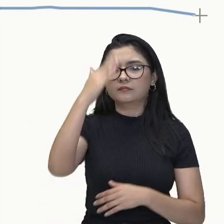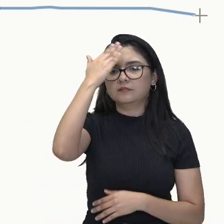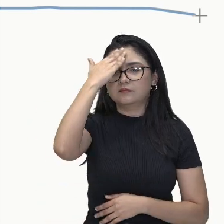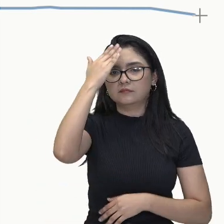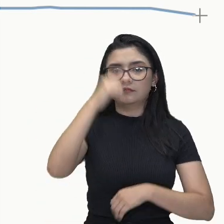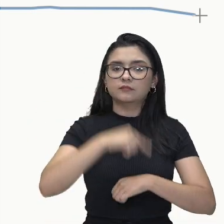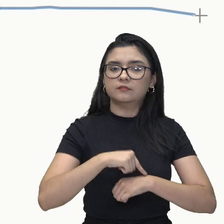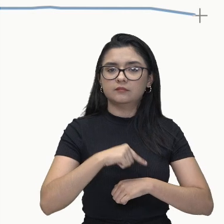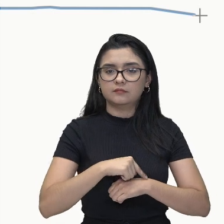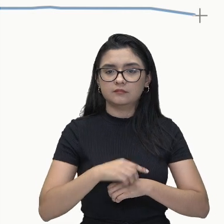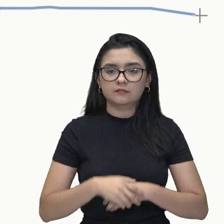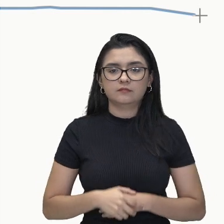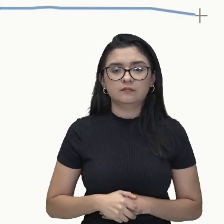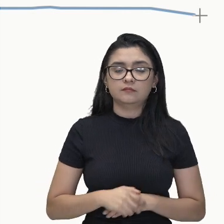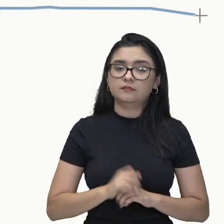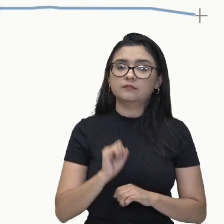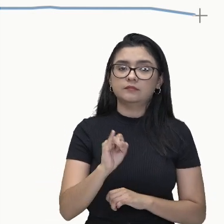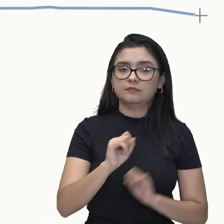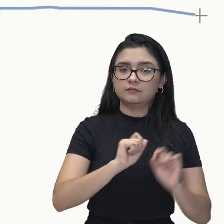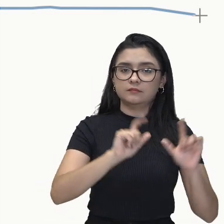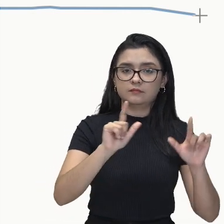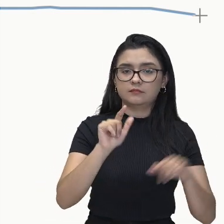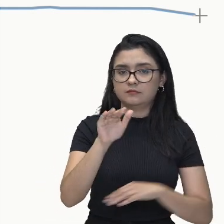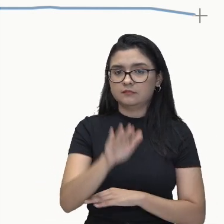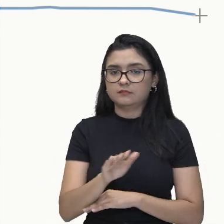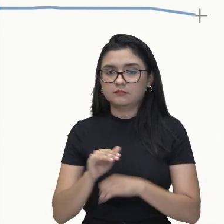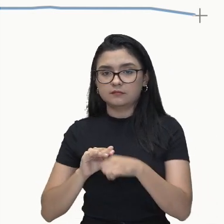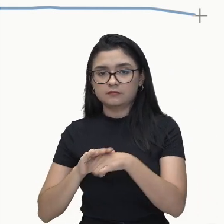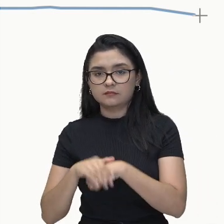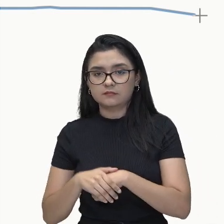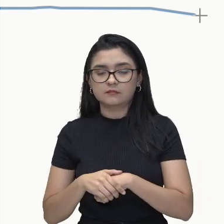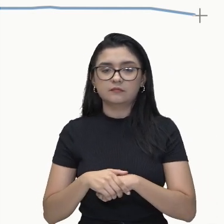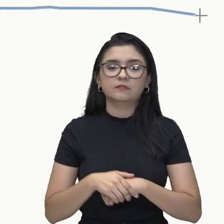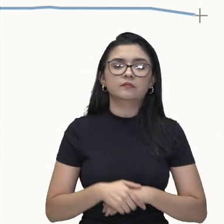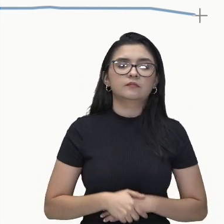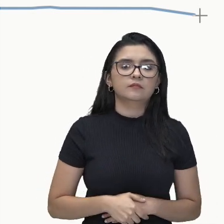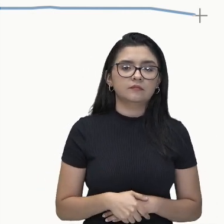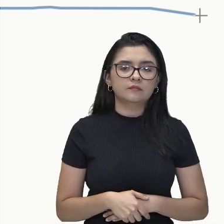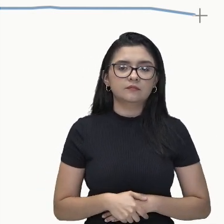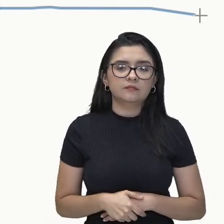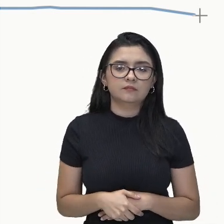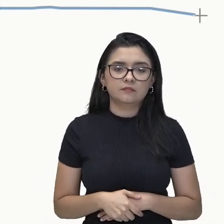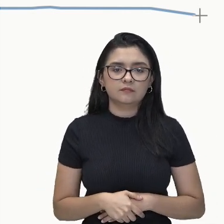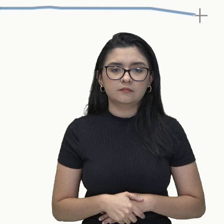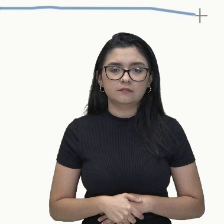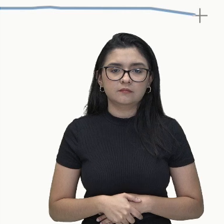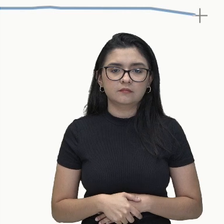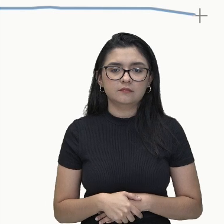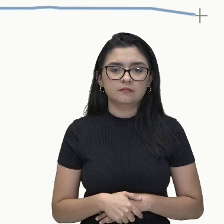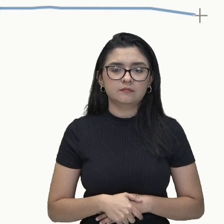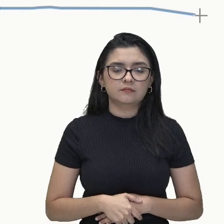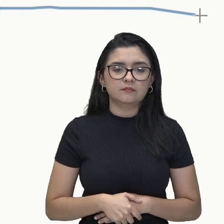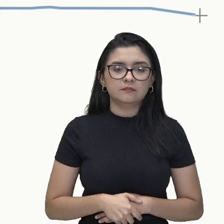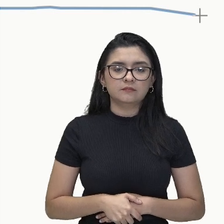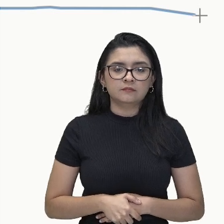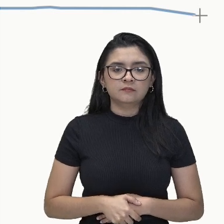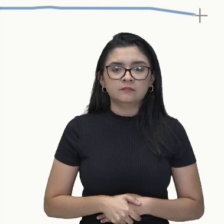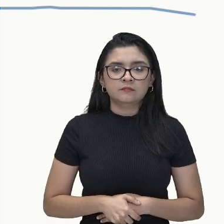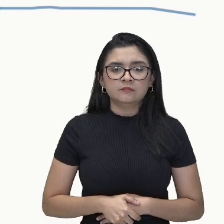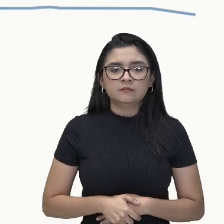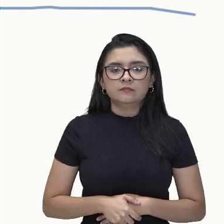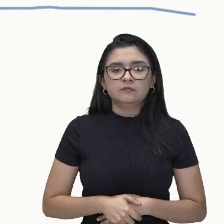sab la maana la tarde la no anterior postrero ho